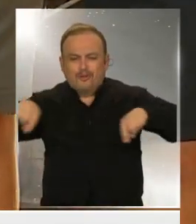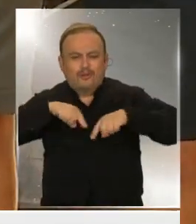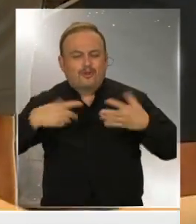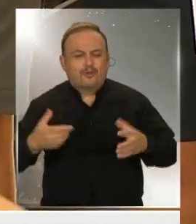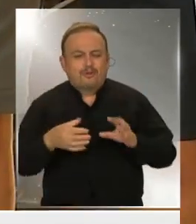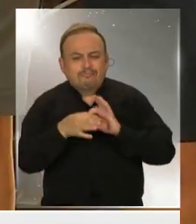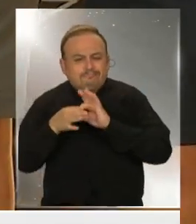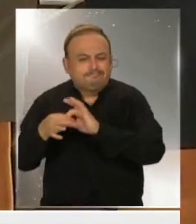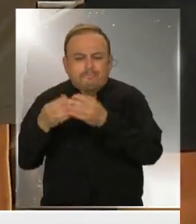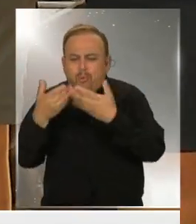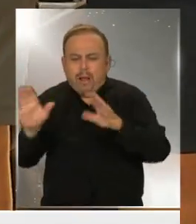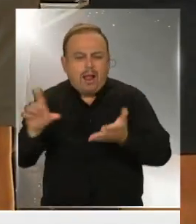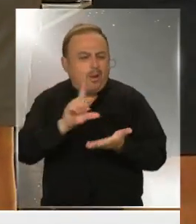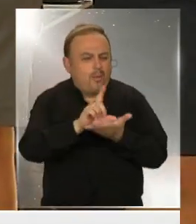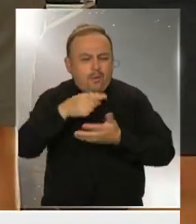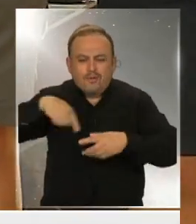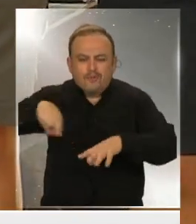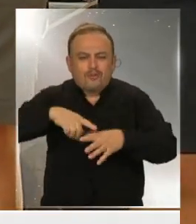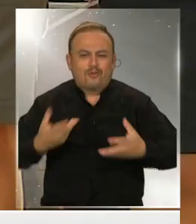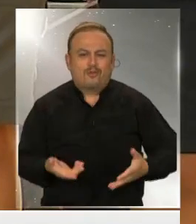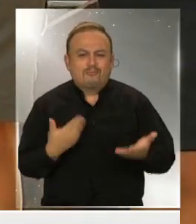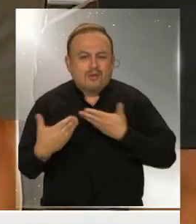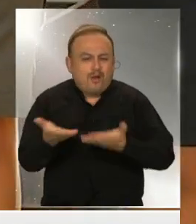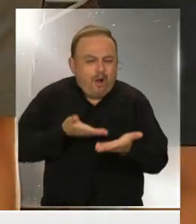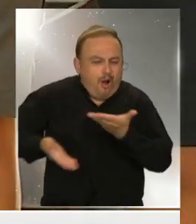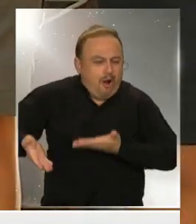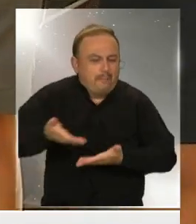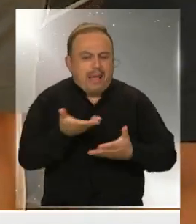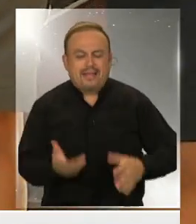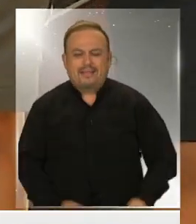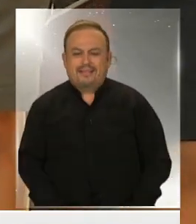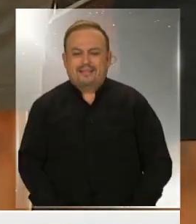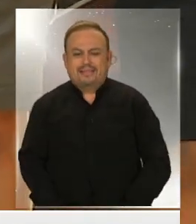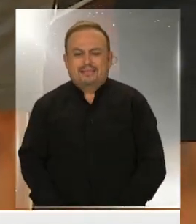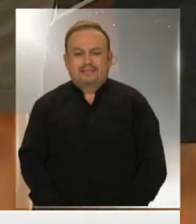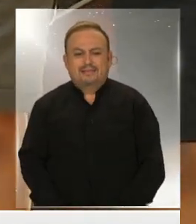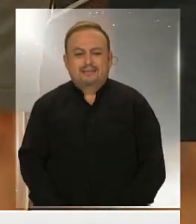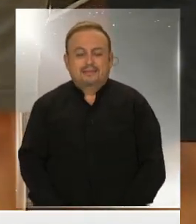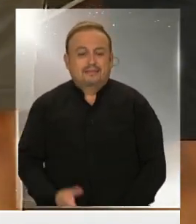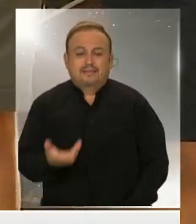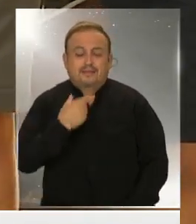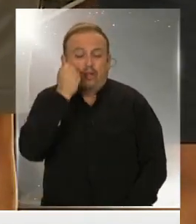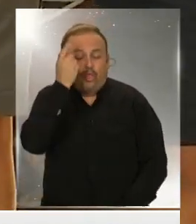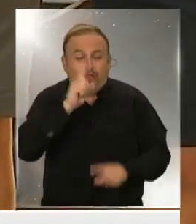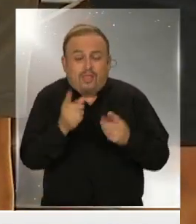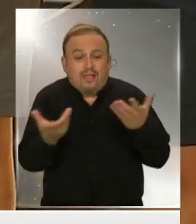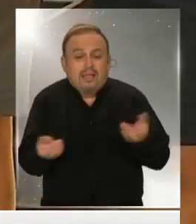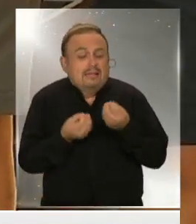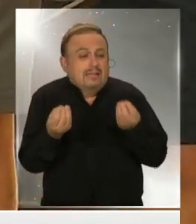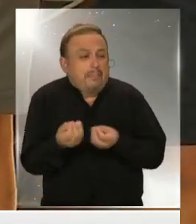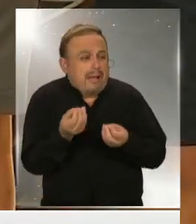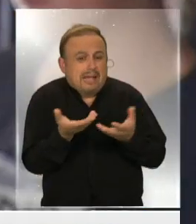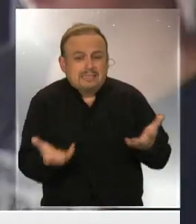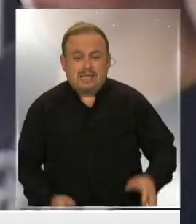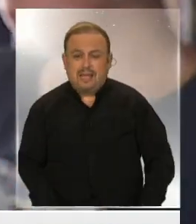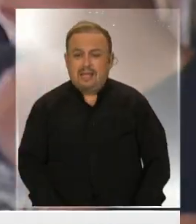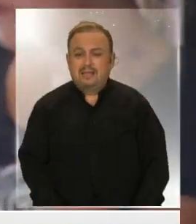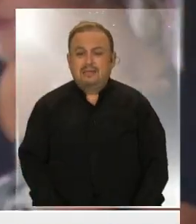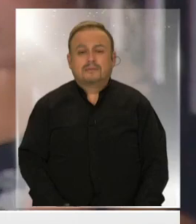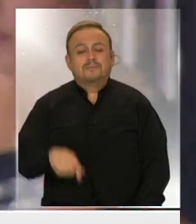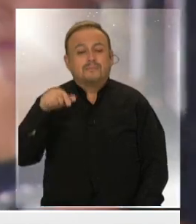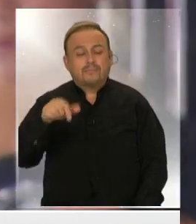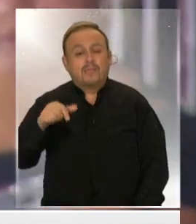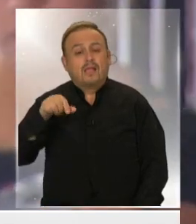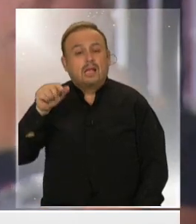los pilones donde se ganaba con sus amigos, compartían. No entiendo qué es lo que está pasando aquí. Según